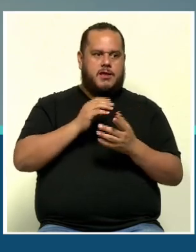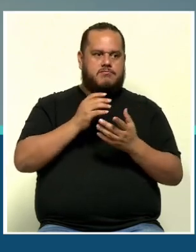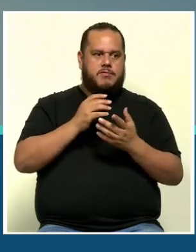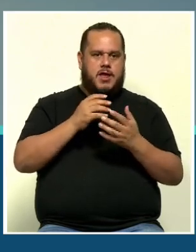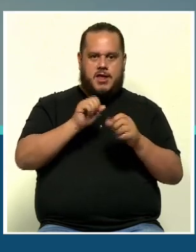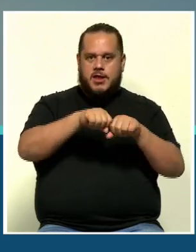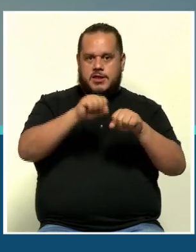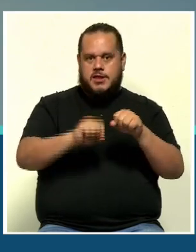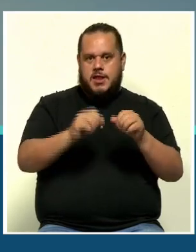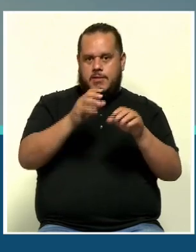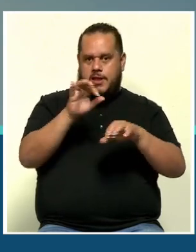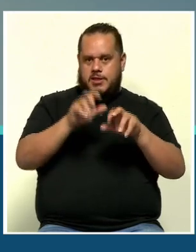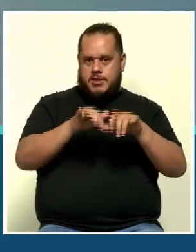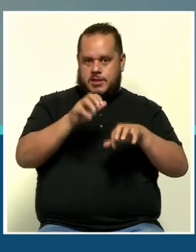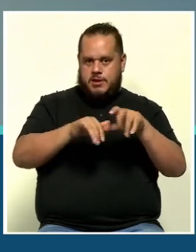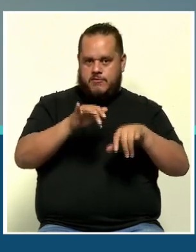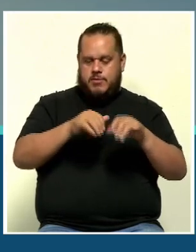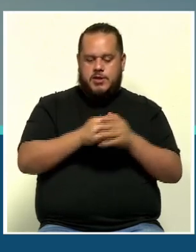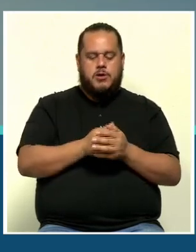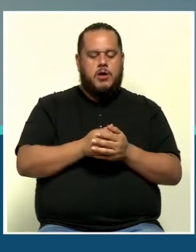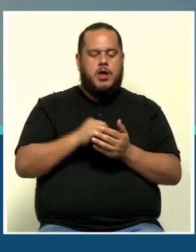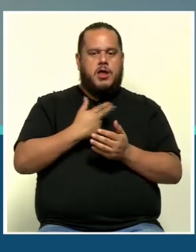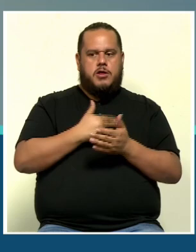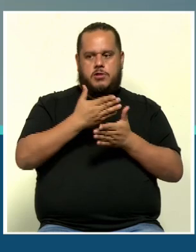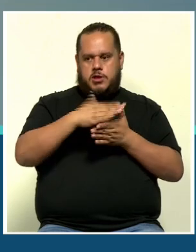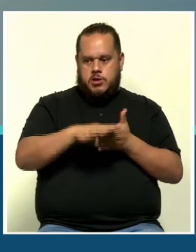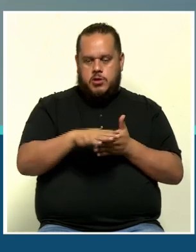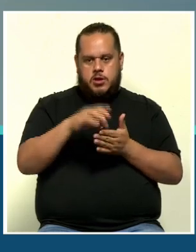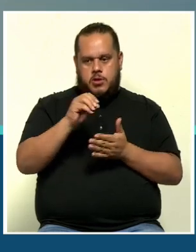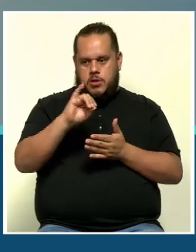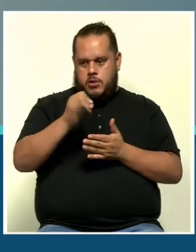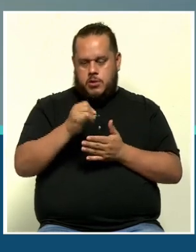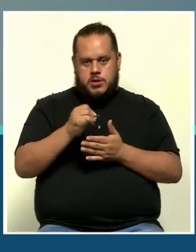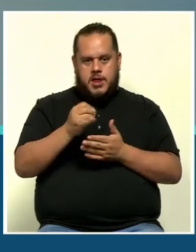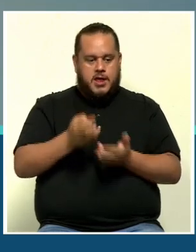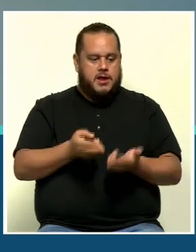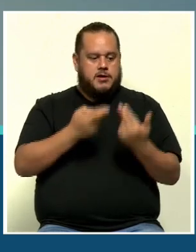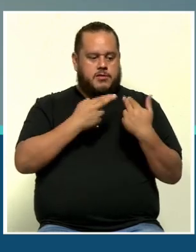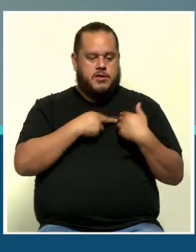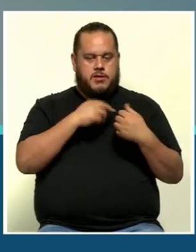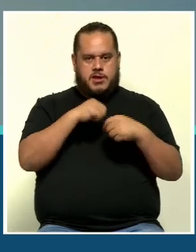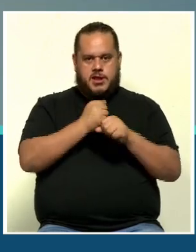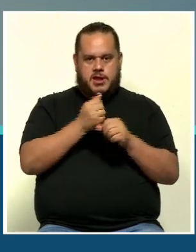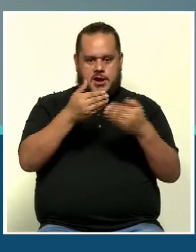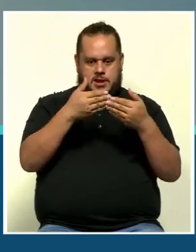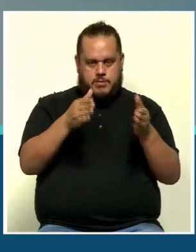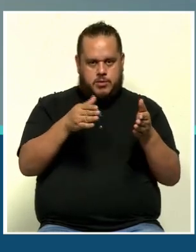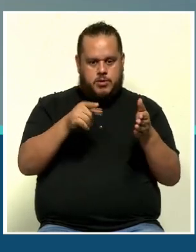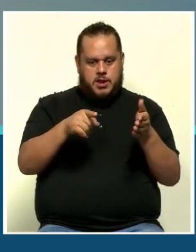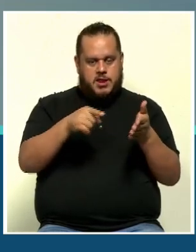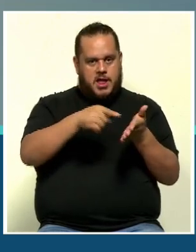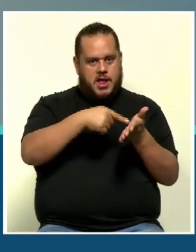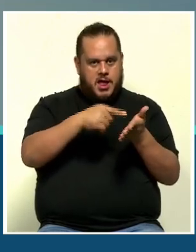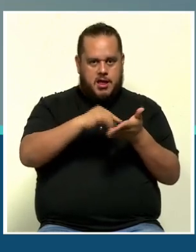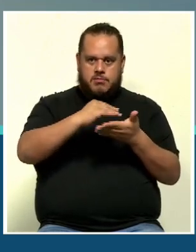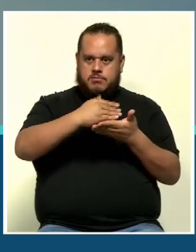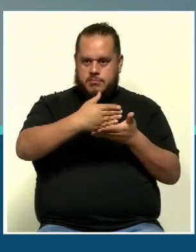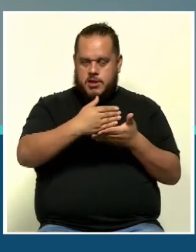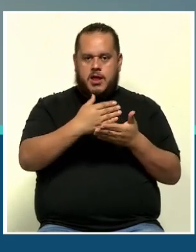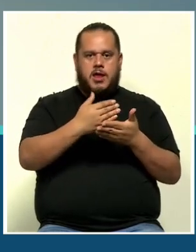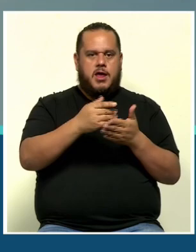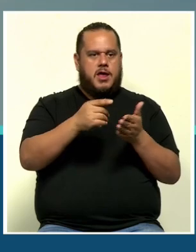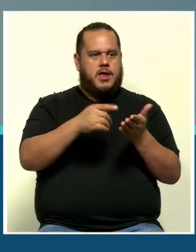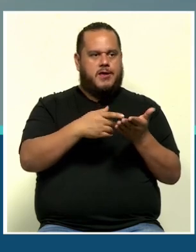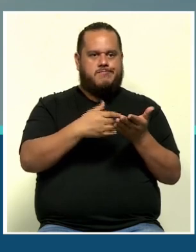Y nuestra sección del OIJ, que se encarga técnicamente de hacer las aperturas, tiene un retraso muy